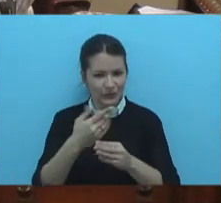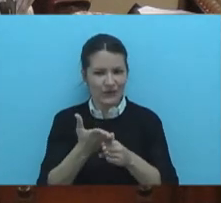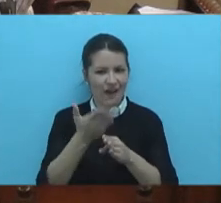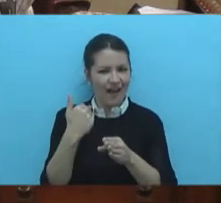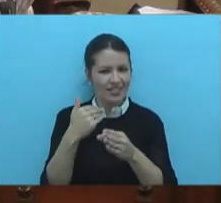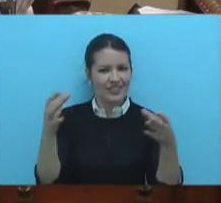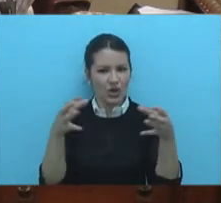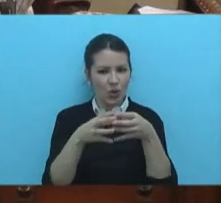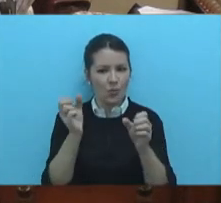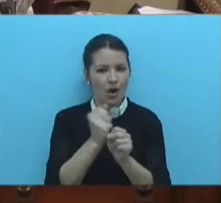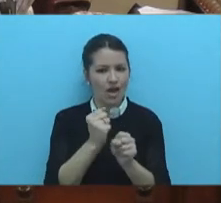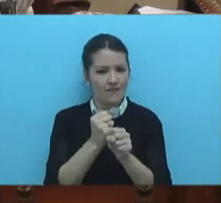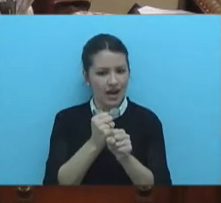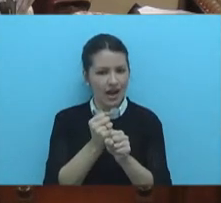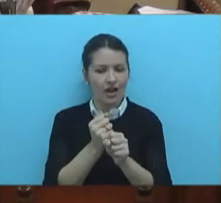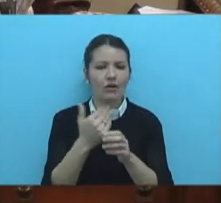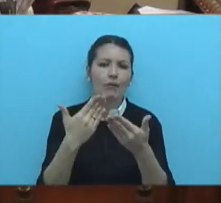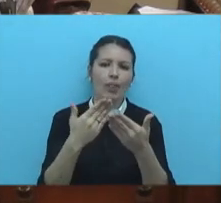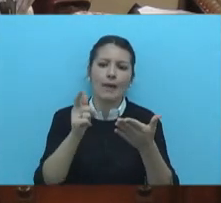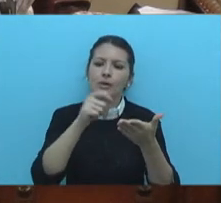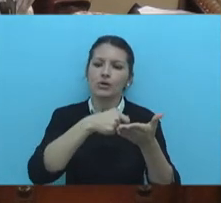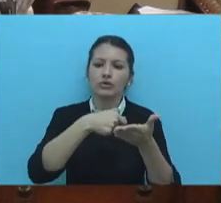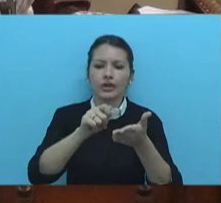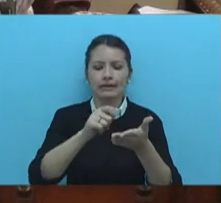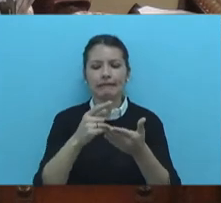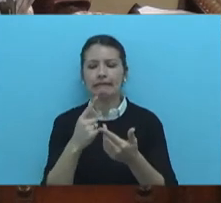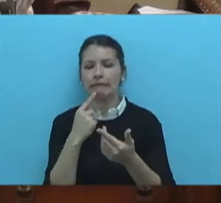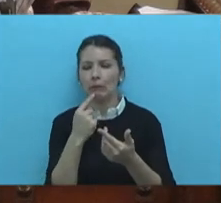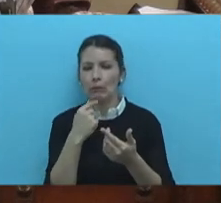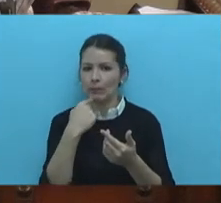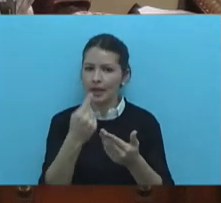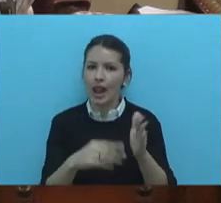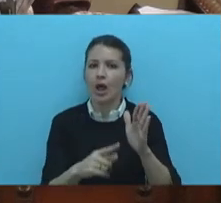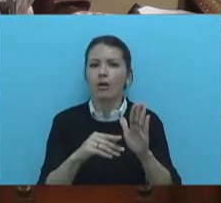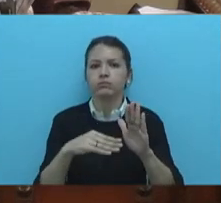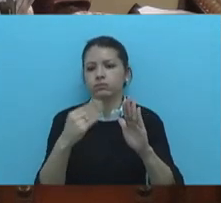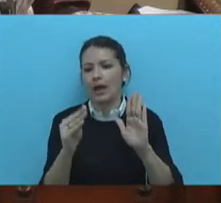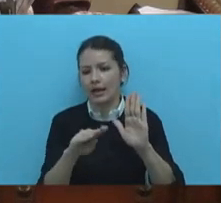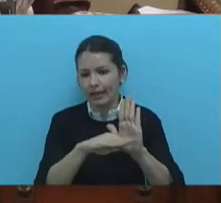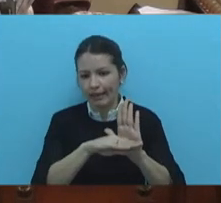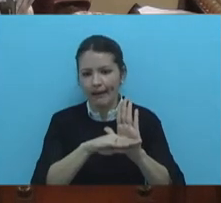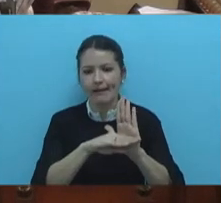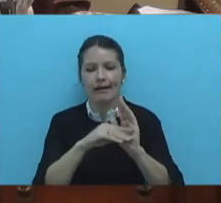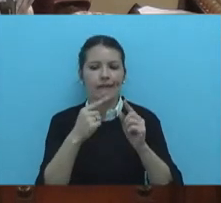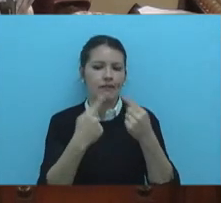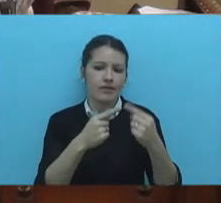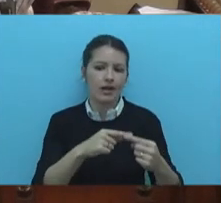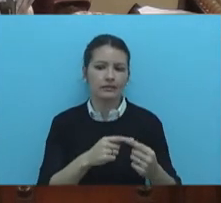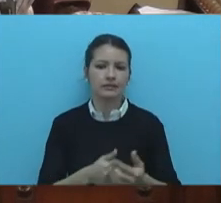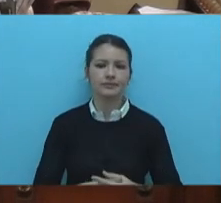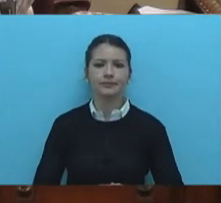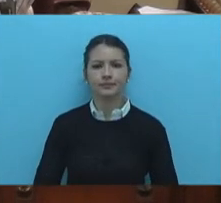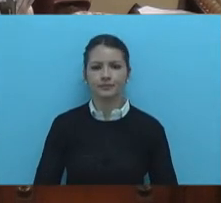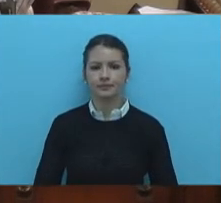y se le despejan las dudas o se modifica o se agrega un artículo para que pueda ser